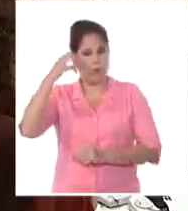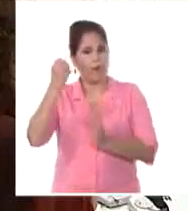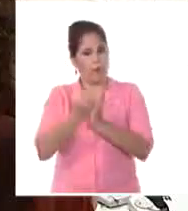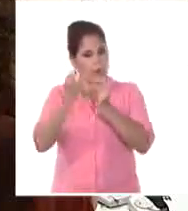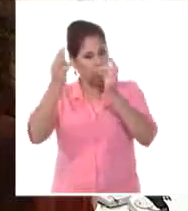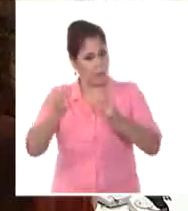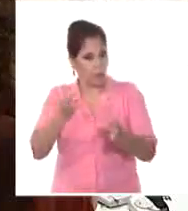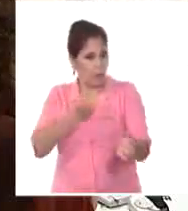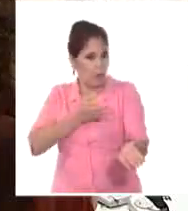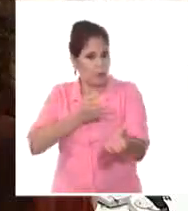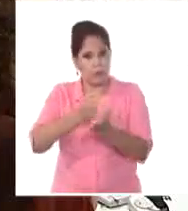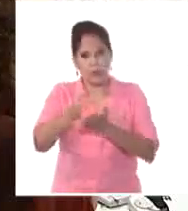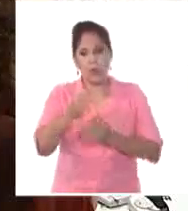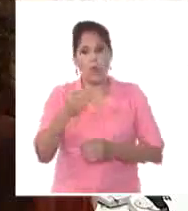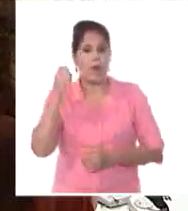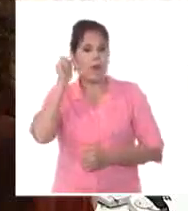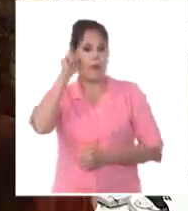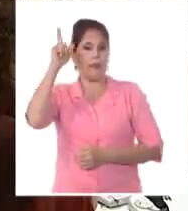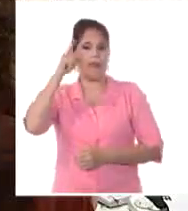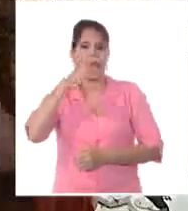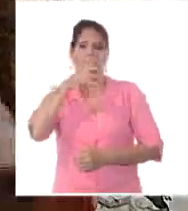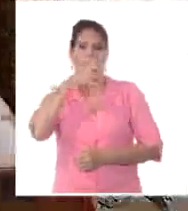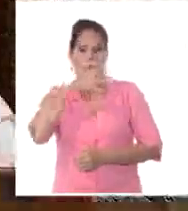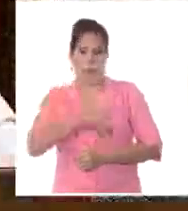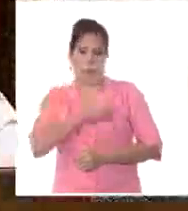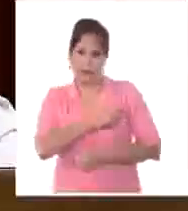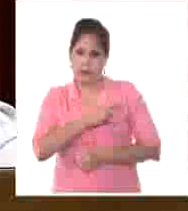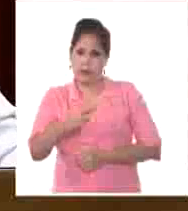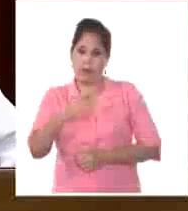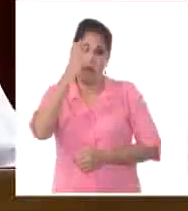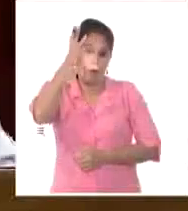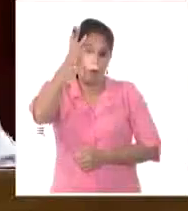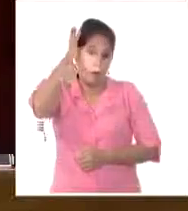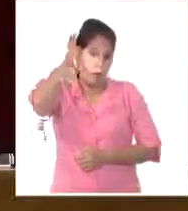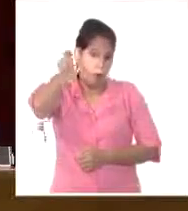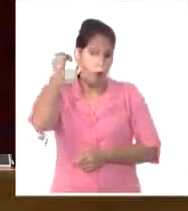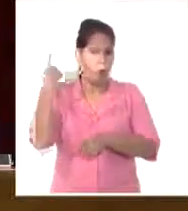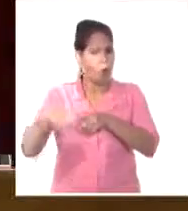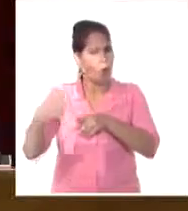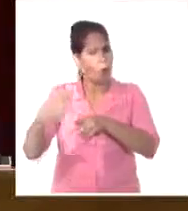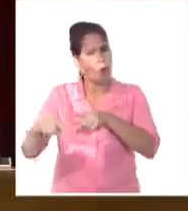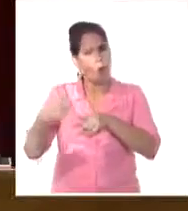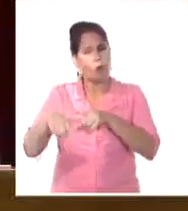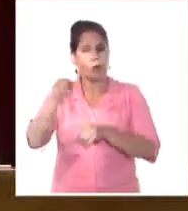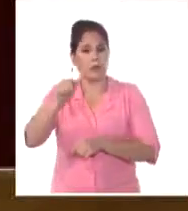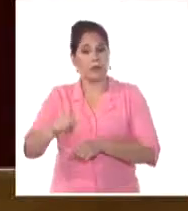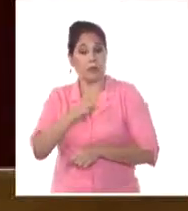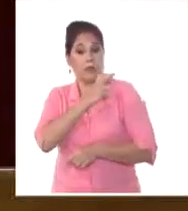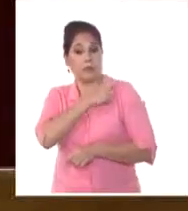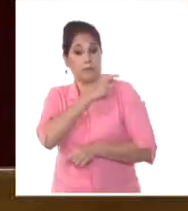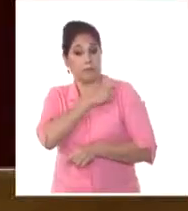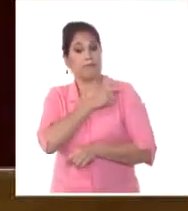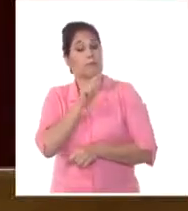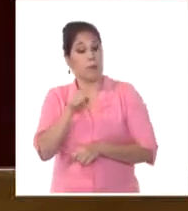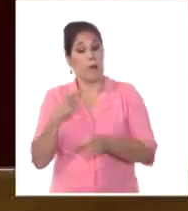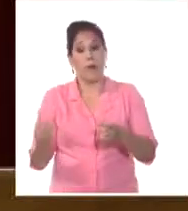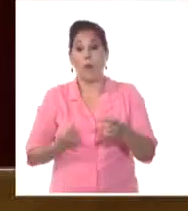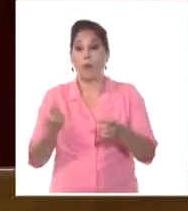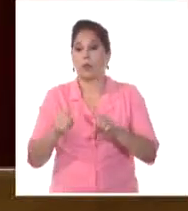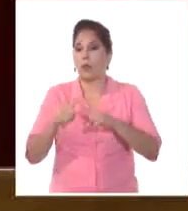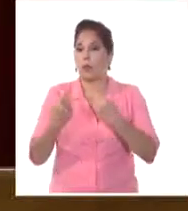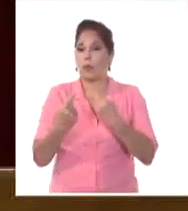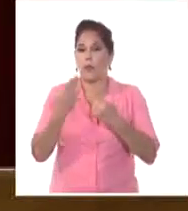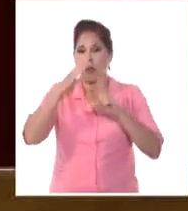la continuidad del legado revolucionario de Fidel, Raúl y de tantas generaciones de patriotas cubanos que lucharon por la